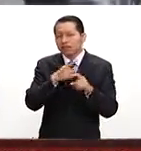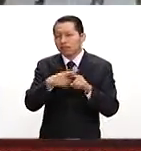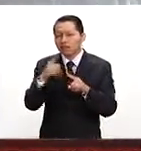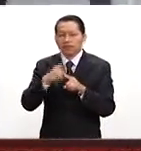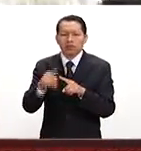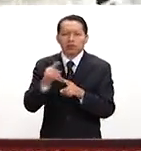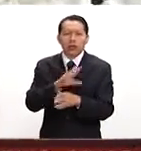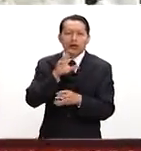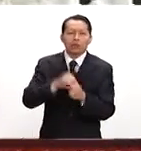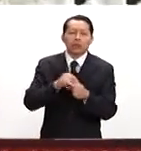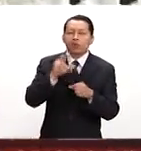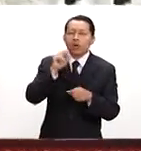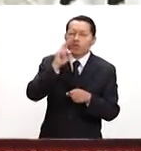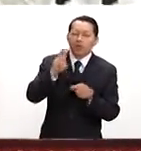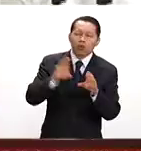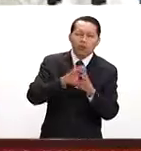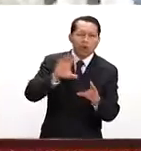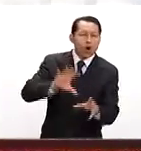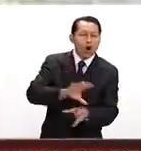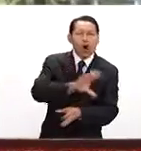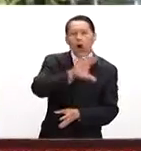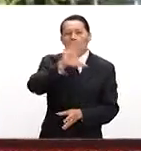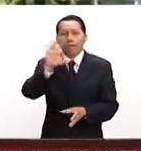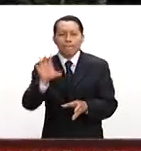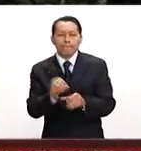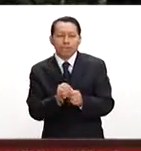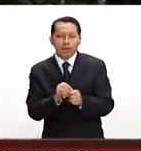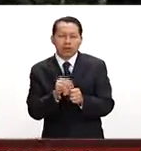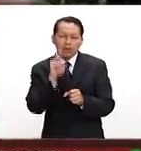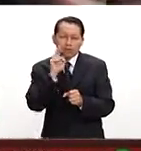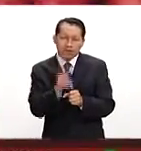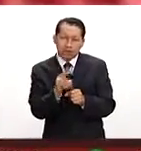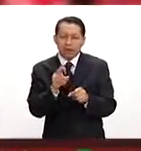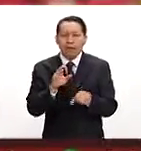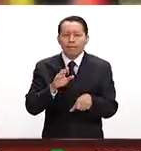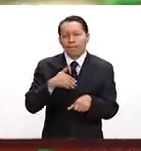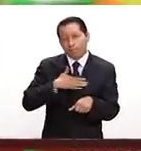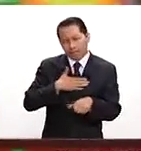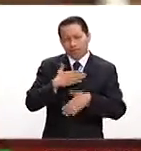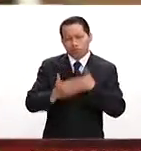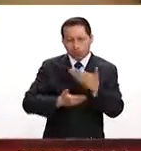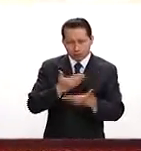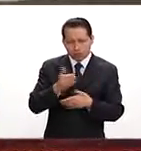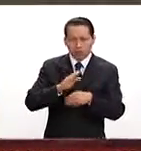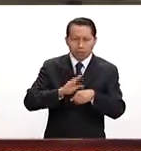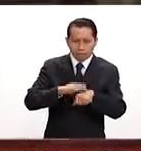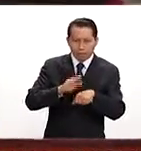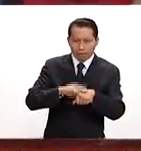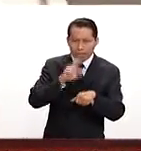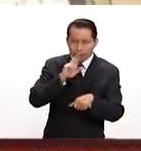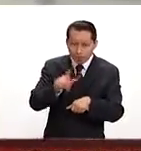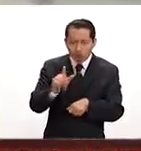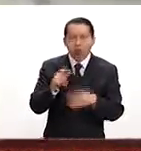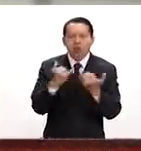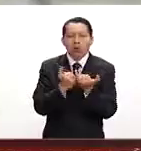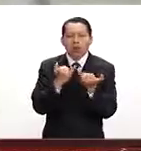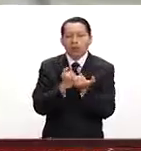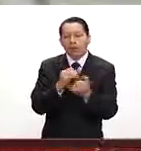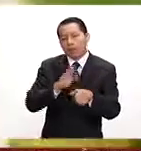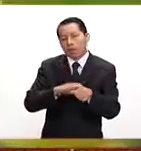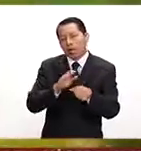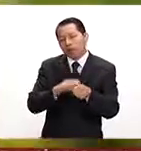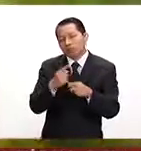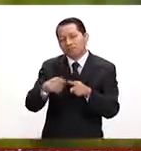estoy viendo un panorama global que me permita eficientar mis procesos, tener otro tipo de ventajas,